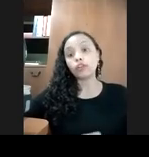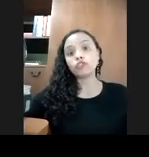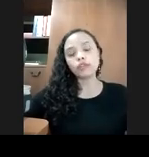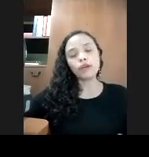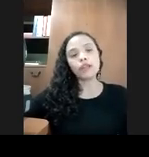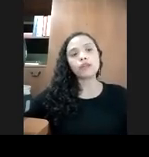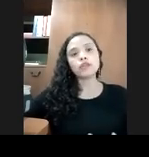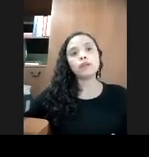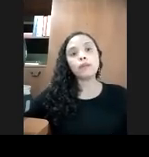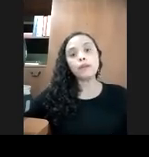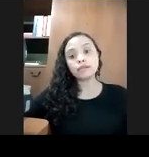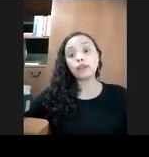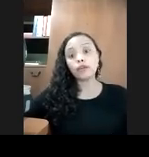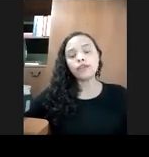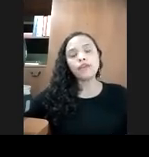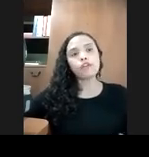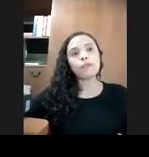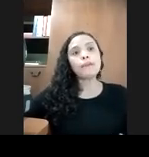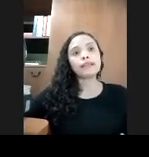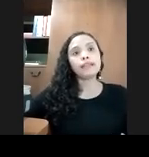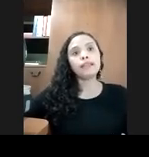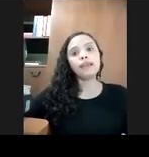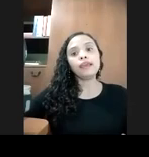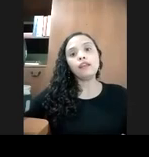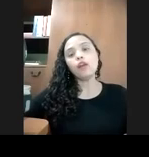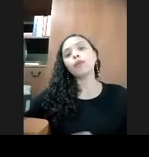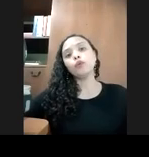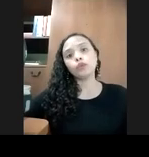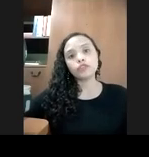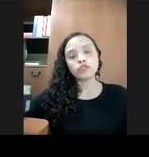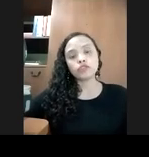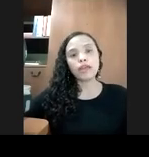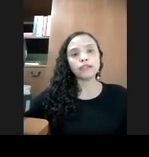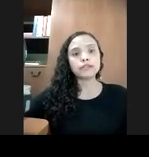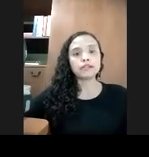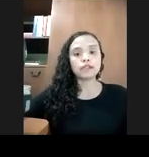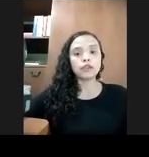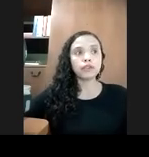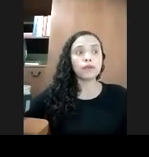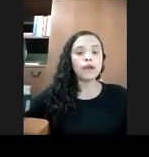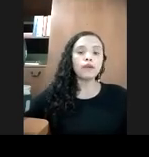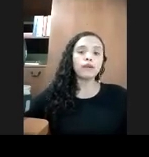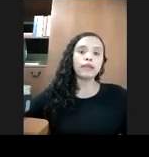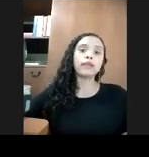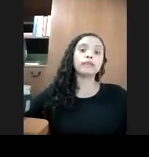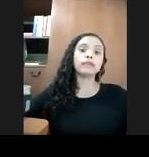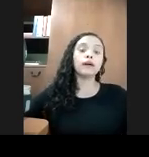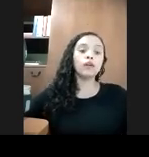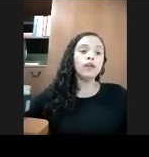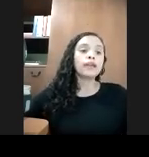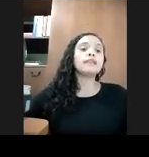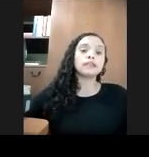estos resultados de la evaluación que vamos a presentar hoy forman parte de los productos asociados a este tercer ciclo de trabajo. Hemos